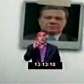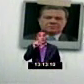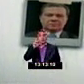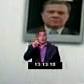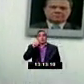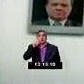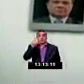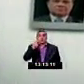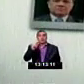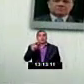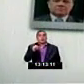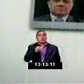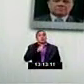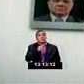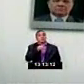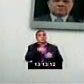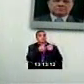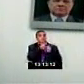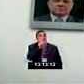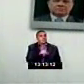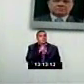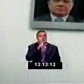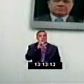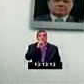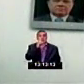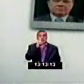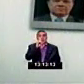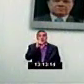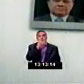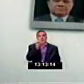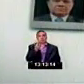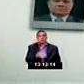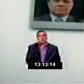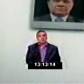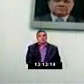asambleísta prófugo Eliseo Azuero, según Fiscalía. Fabiola Santana, TC Televisión.